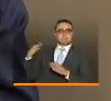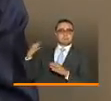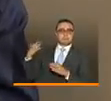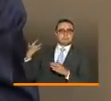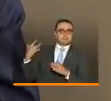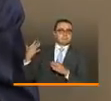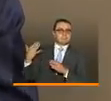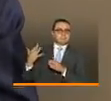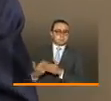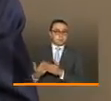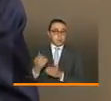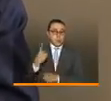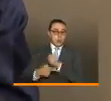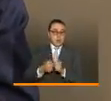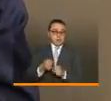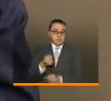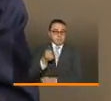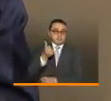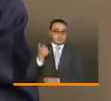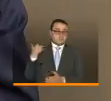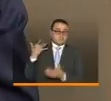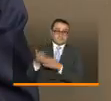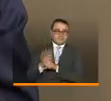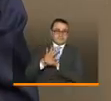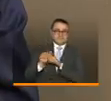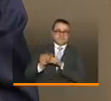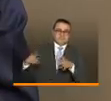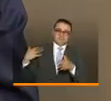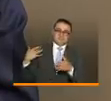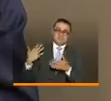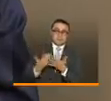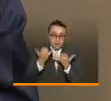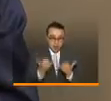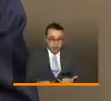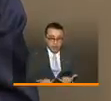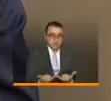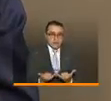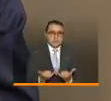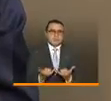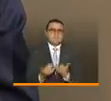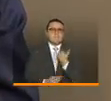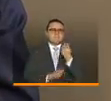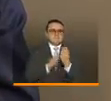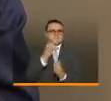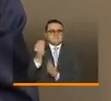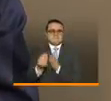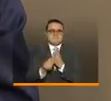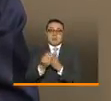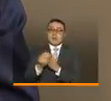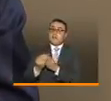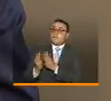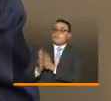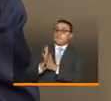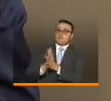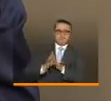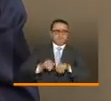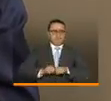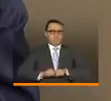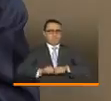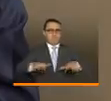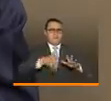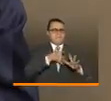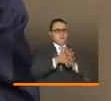este casi año que llevamos de pandemia. Ahora nos corresponde difundir lo que es el